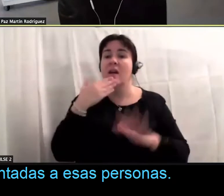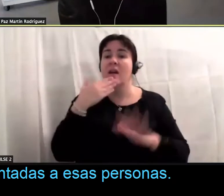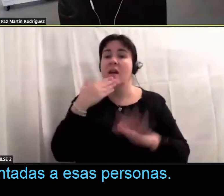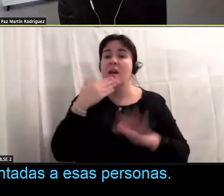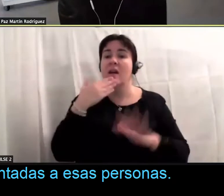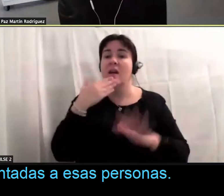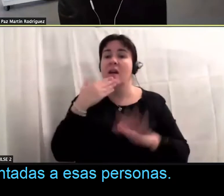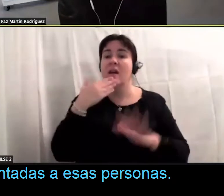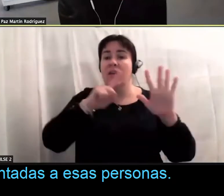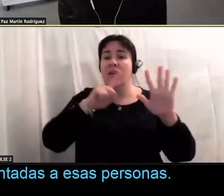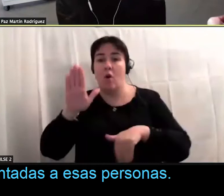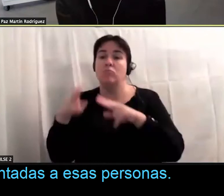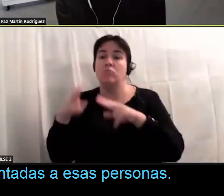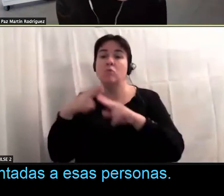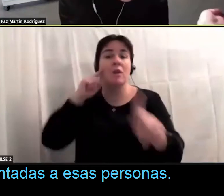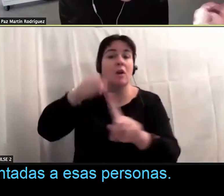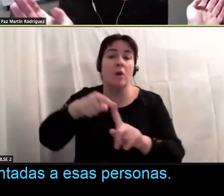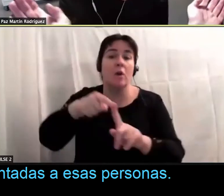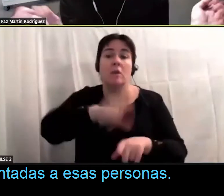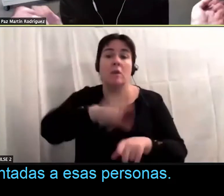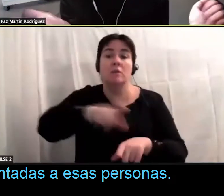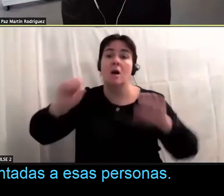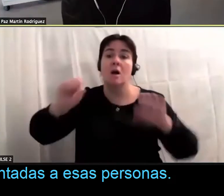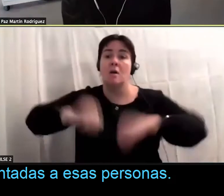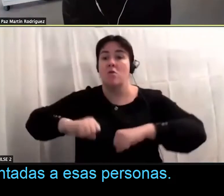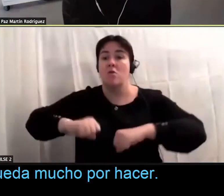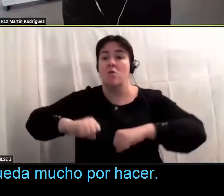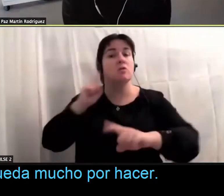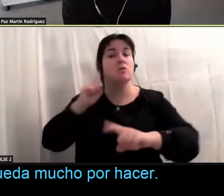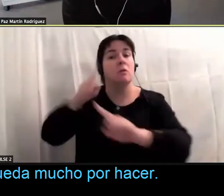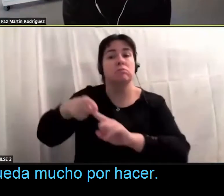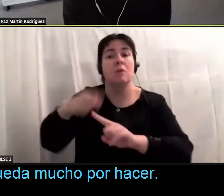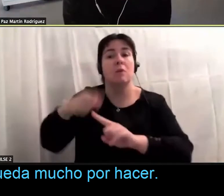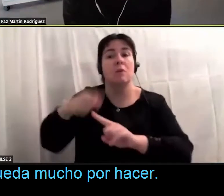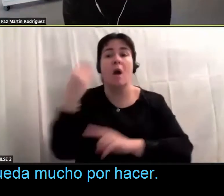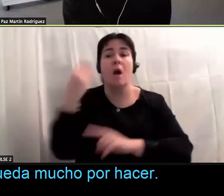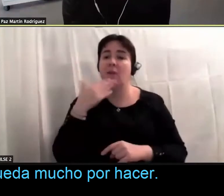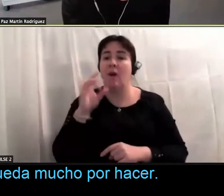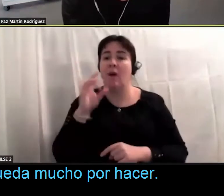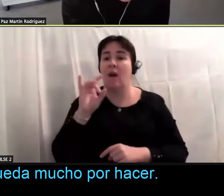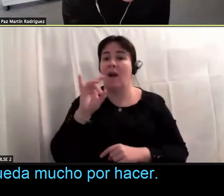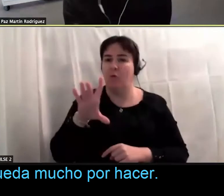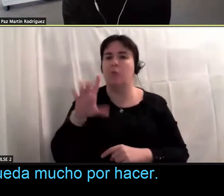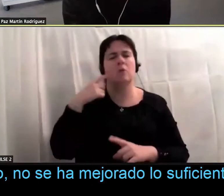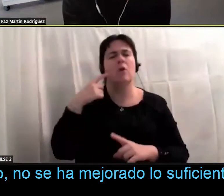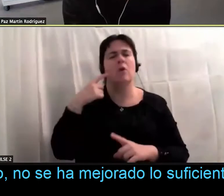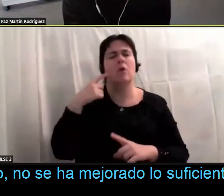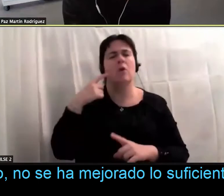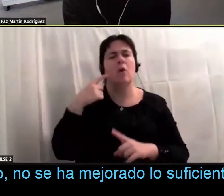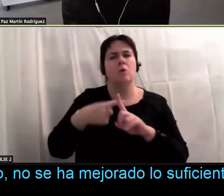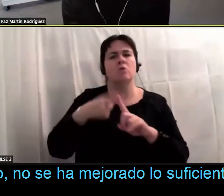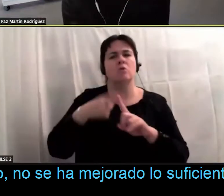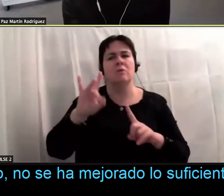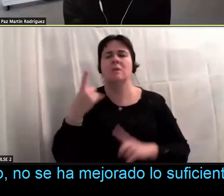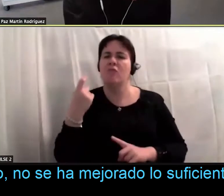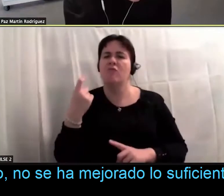jóvenes de 14. O sea, está clarísimo. Entonces, soy positiva en ese sentido, pero creo que todavía nos queda muchísimo por hacer. O sea, aunque en España, ¿sabes?